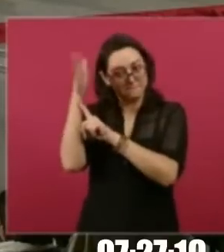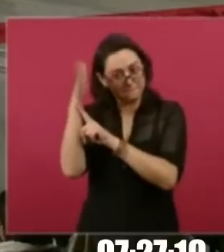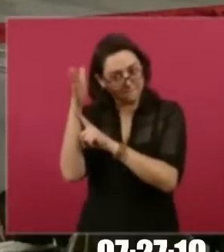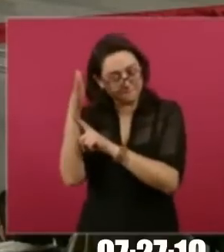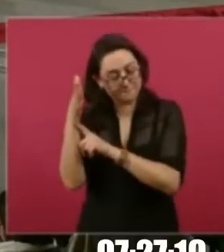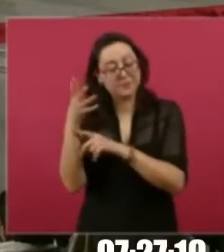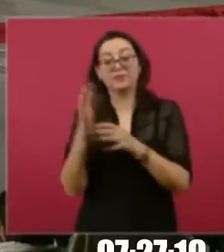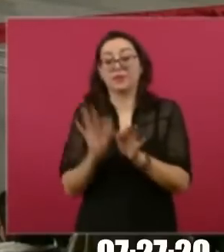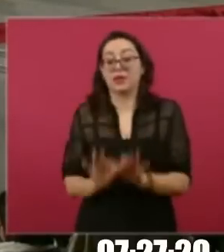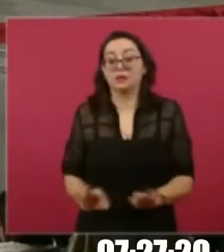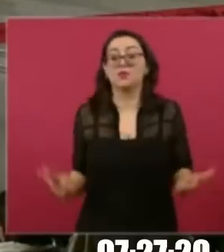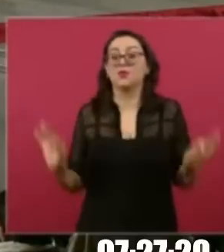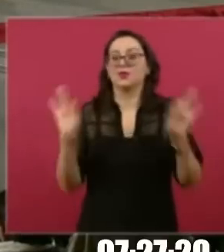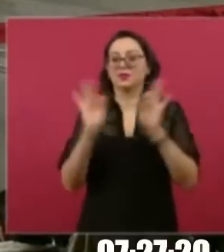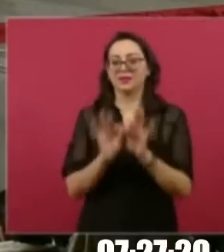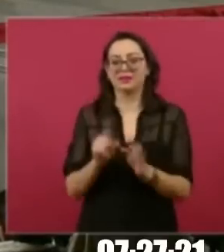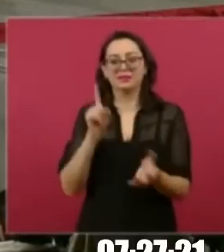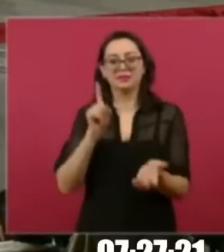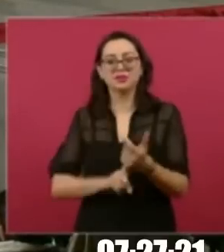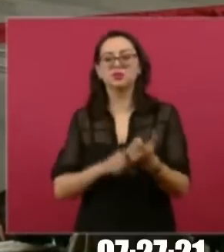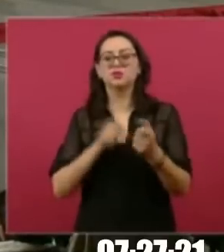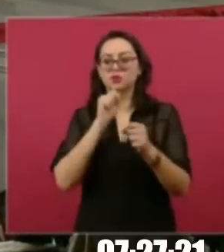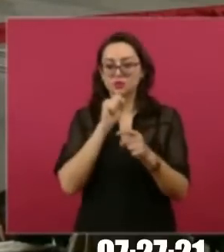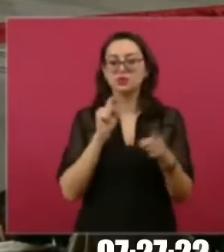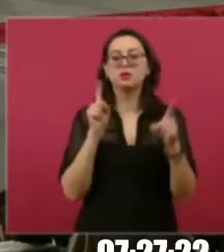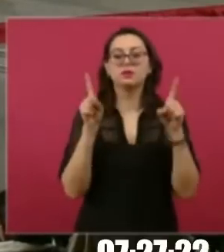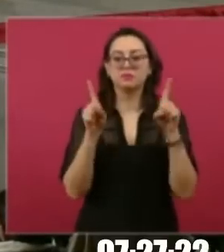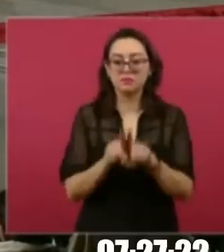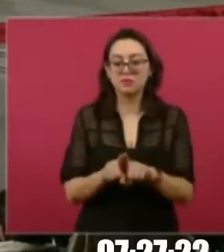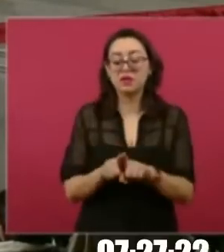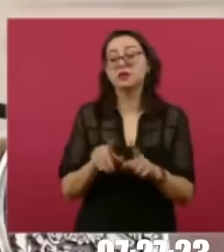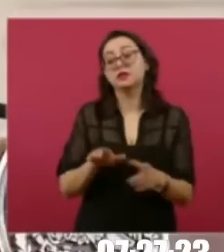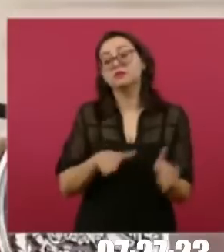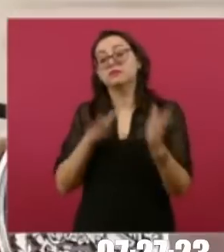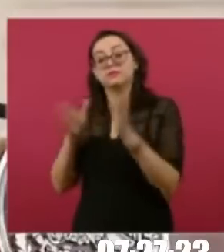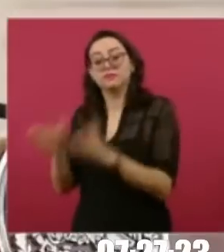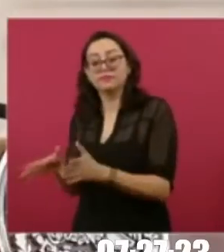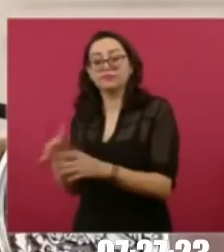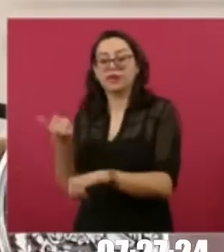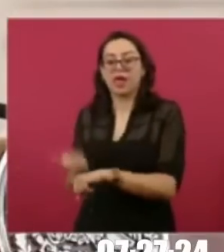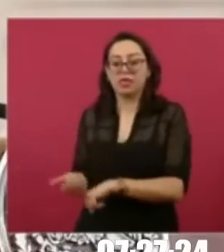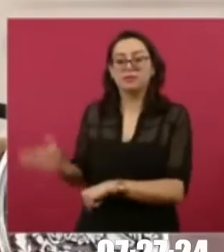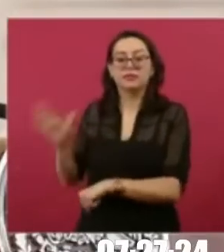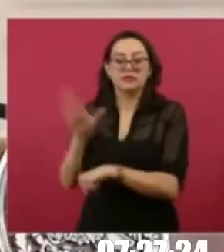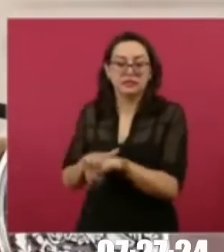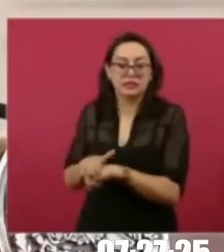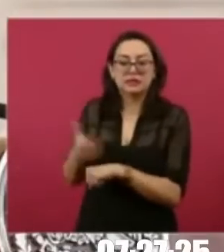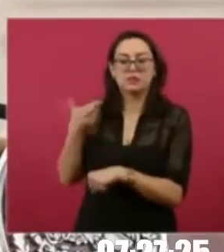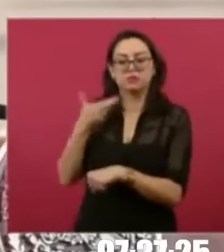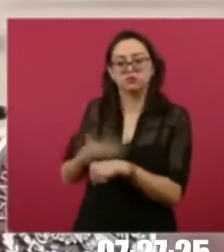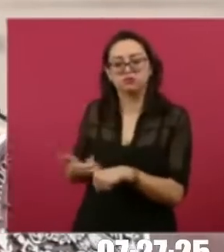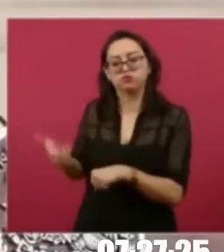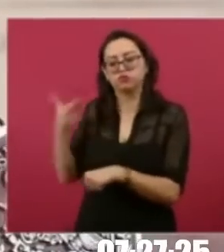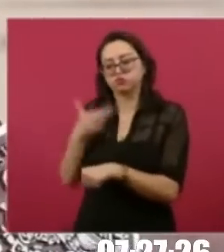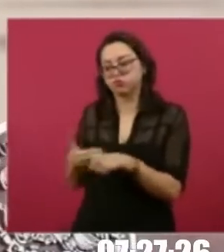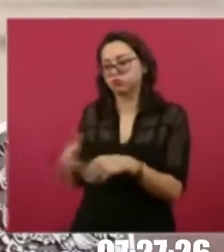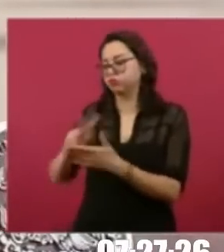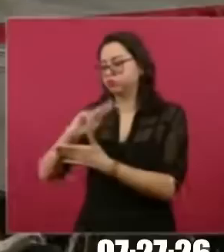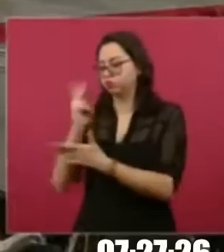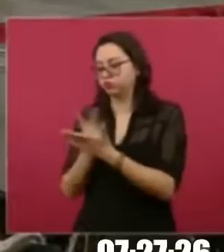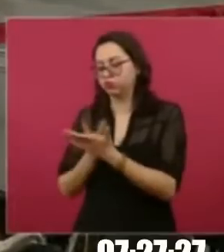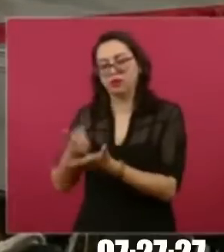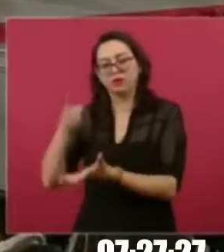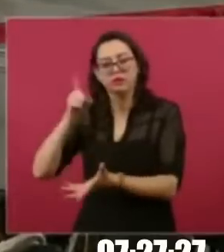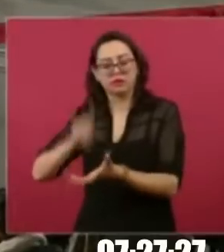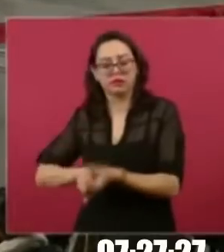sobre todo en los hospitales y equipos administrativos que tienen que ver con personal asignado a programas específicos de